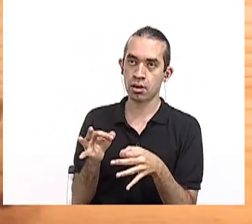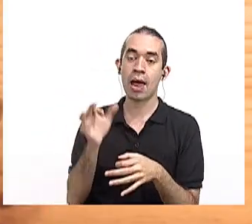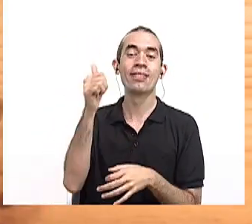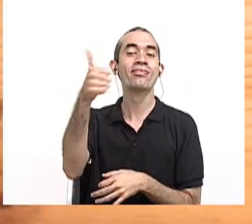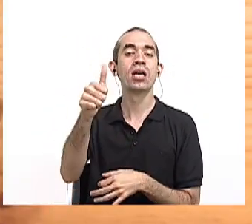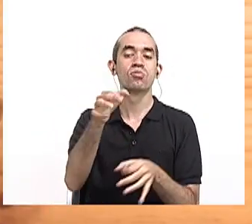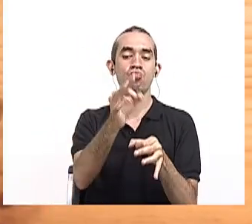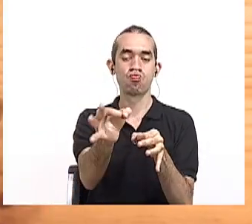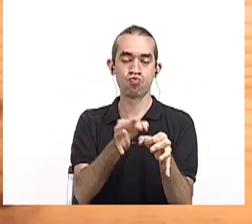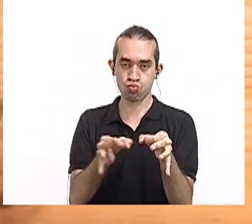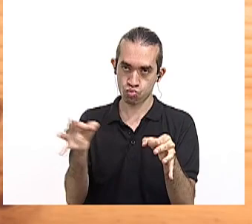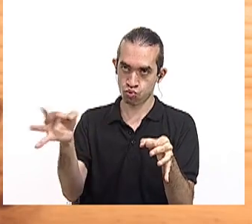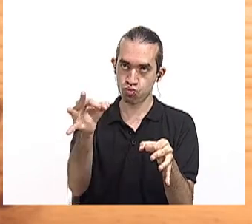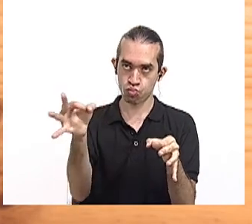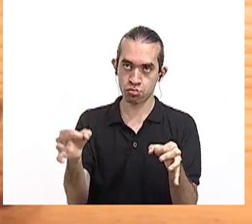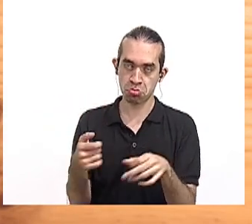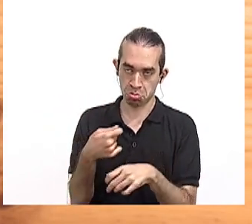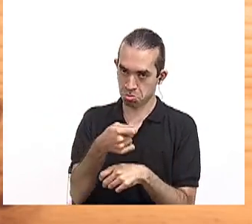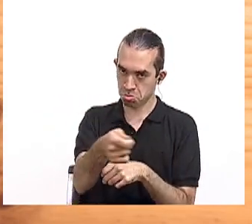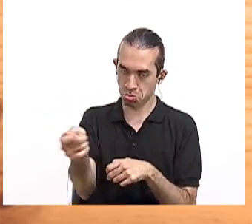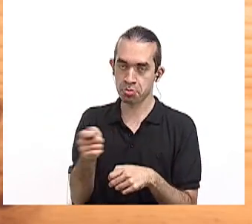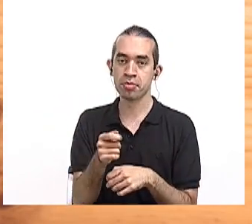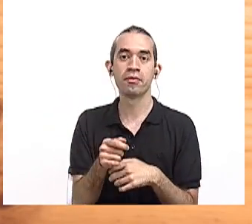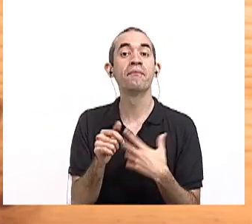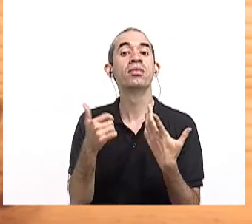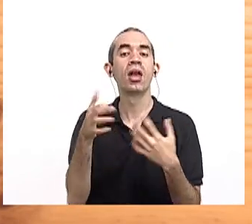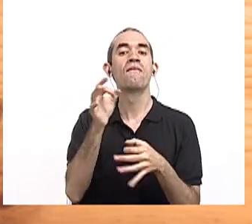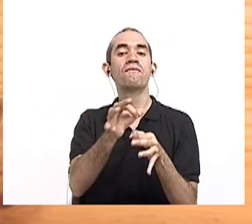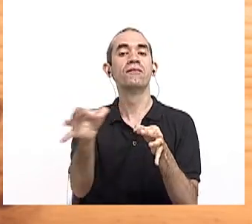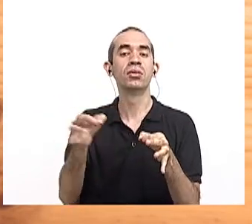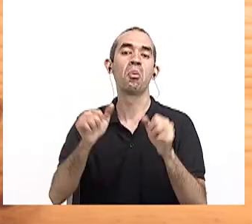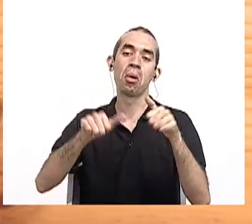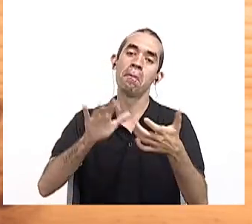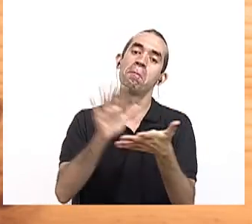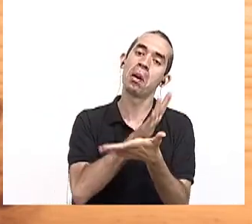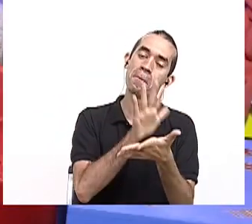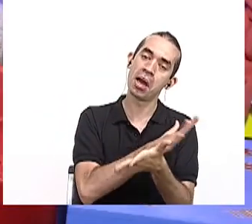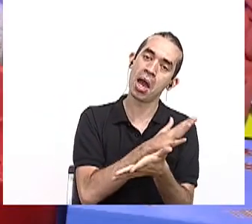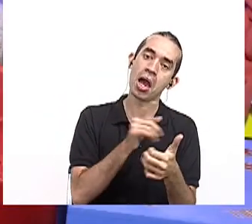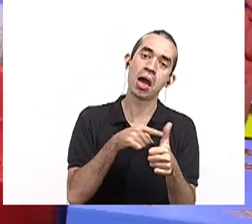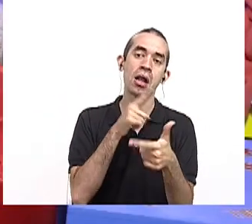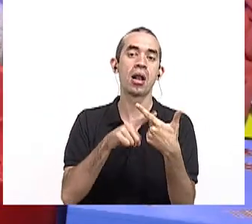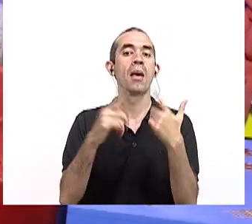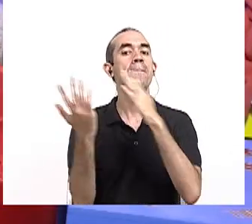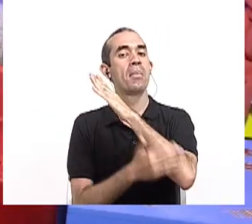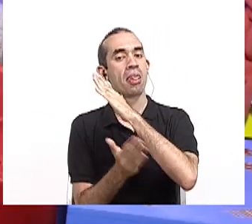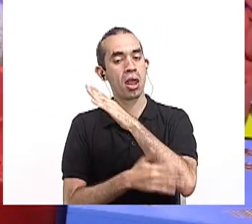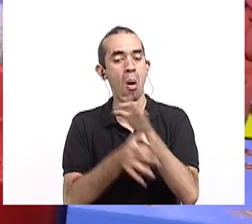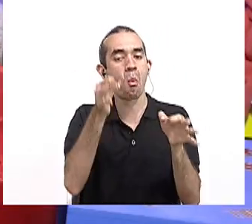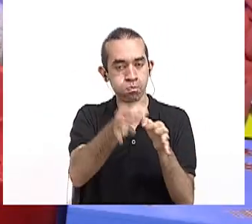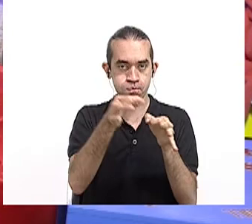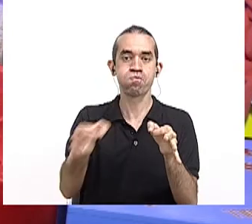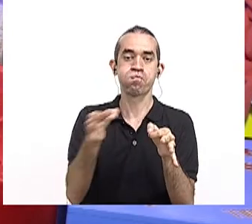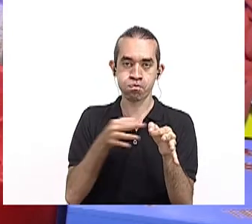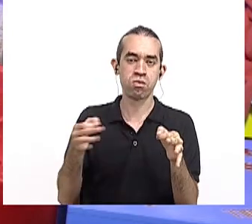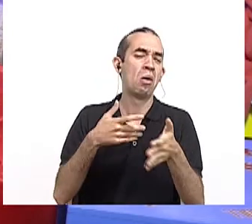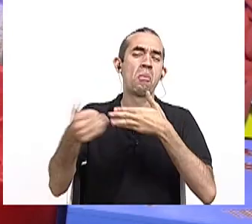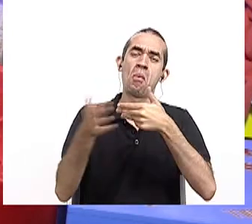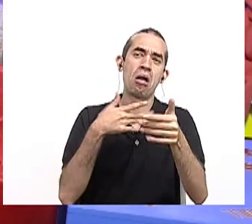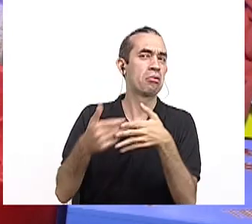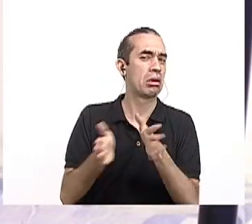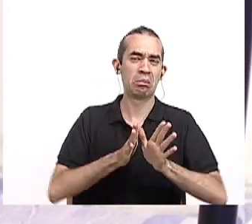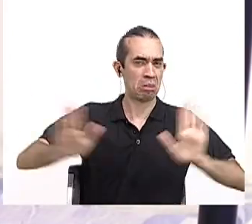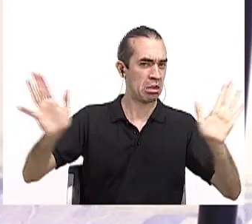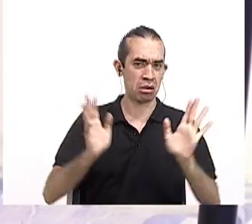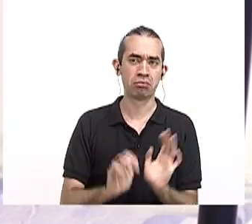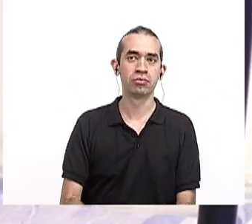fichas. Que aquí están. Y estas fichas pueden ser de papel o de madera o no sé, de cualquier